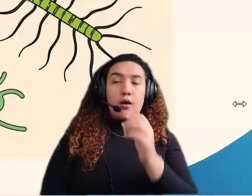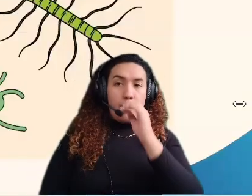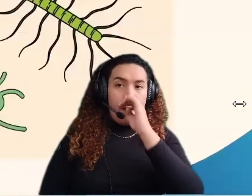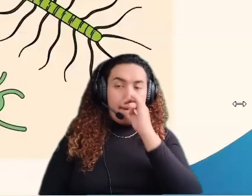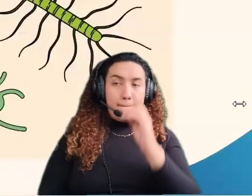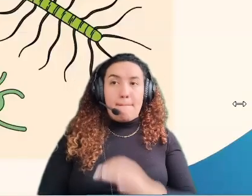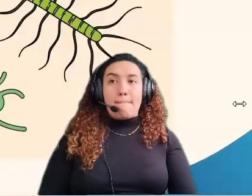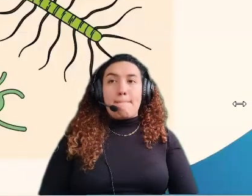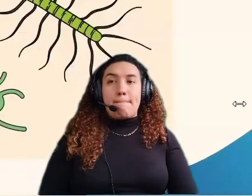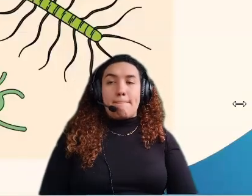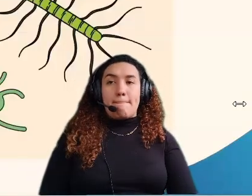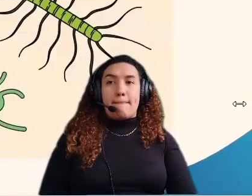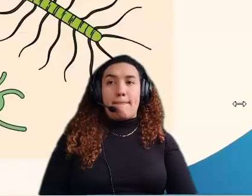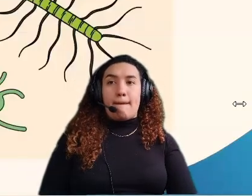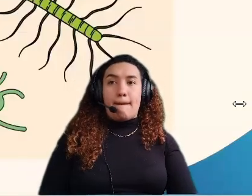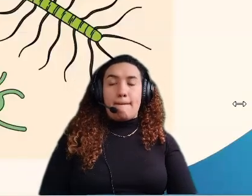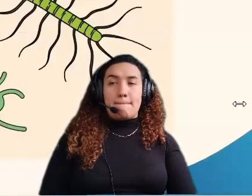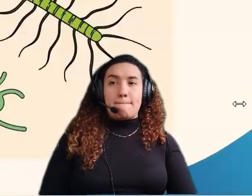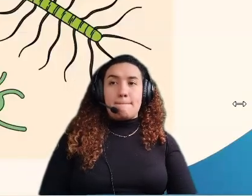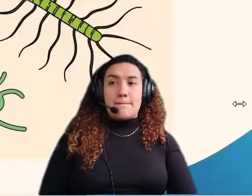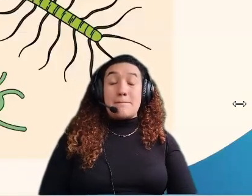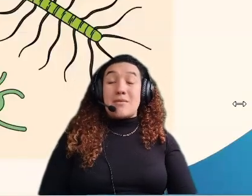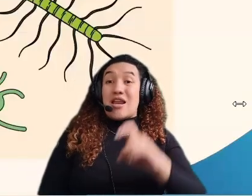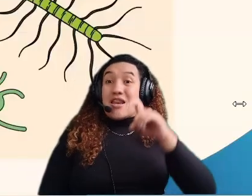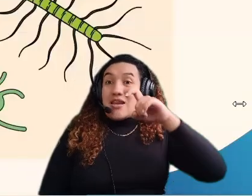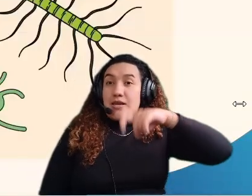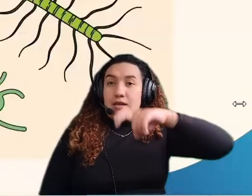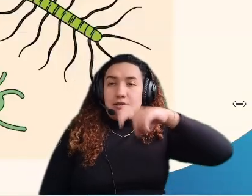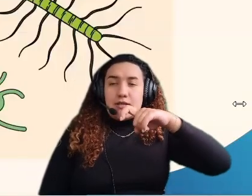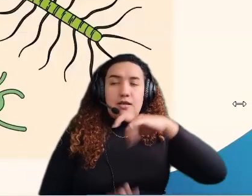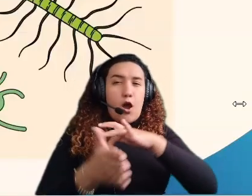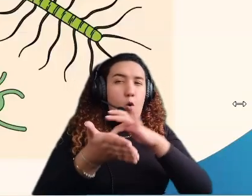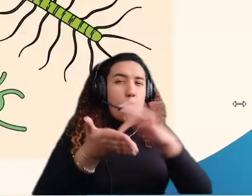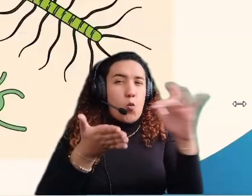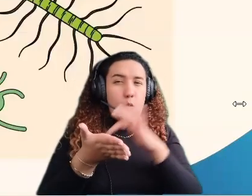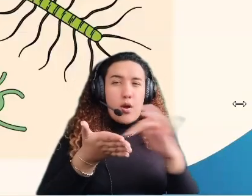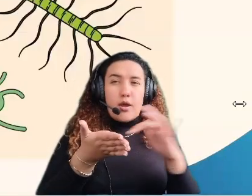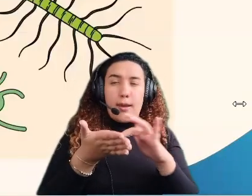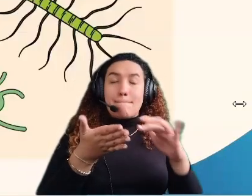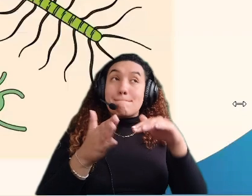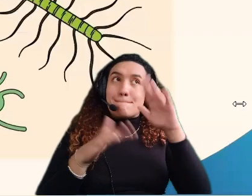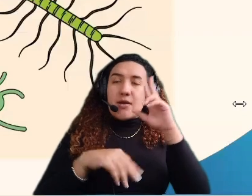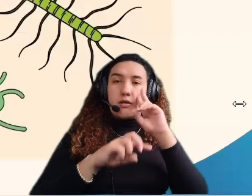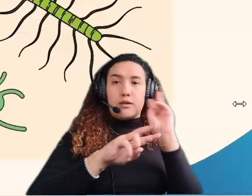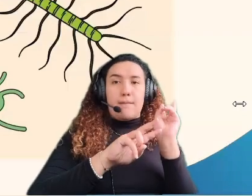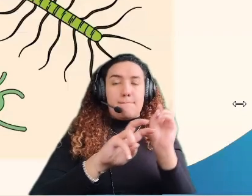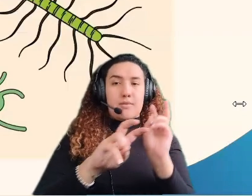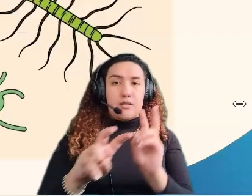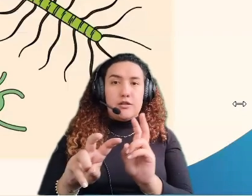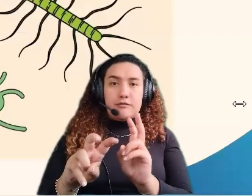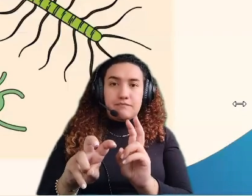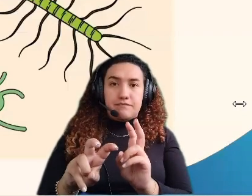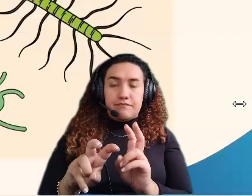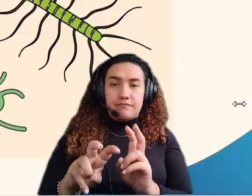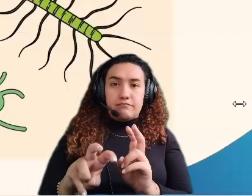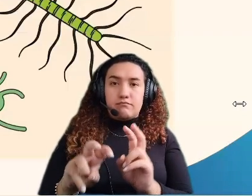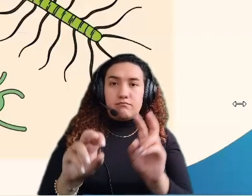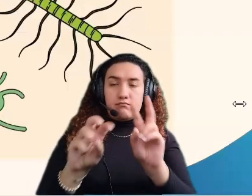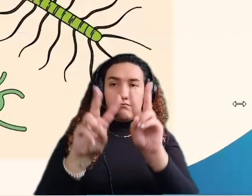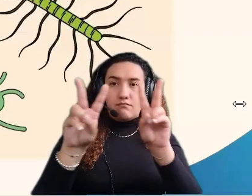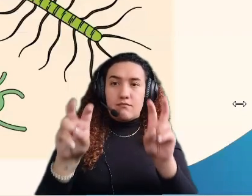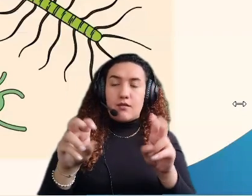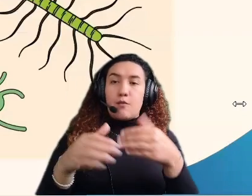conclusión final, se detectó que una necesidad inmediata en tener más